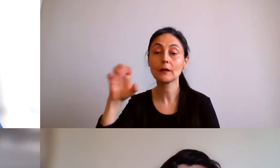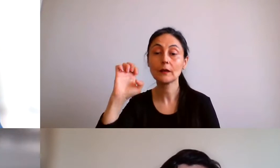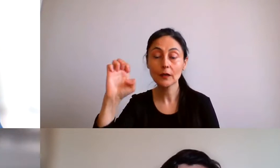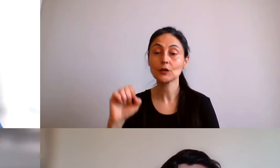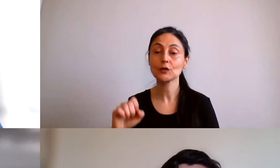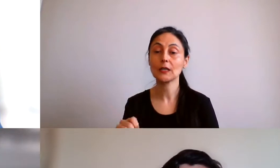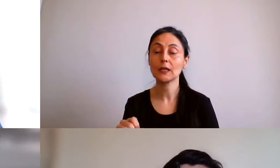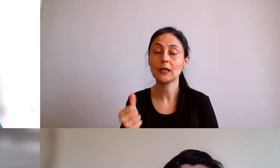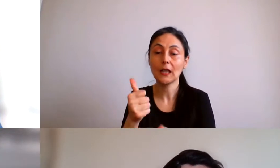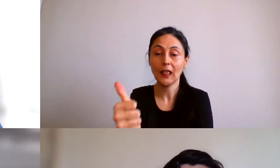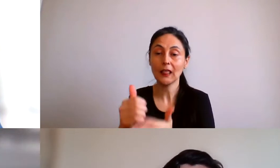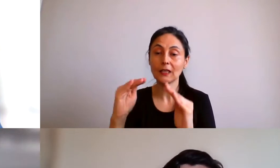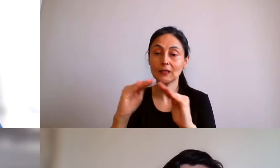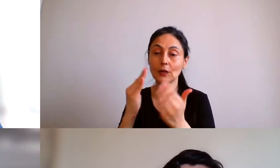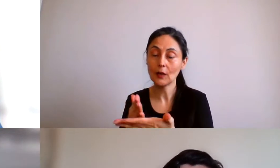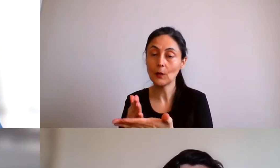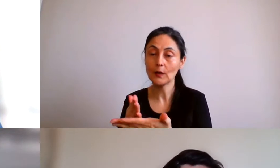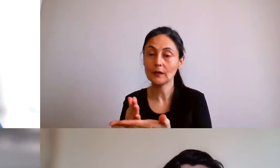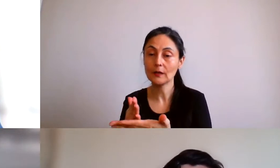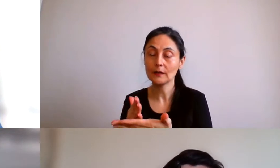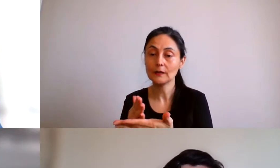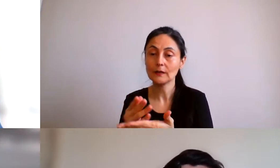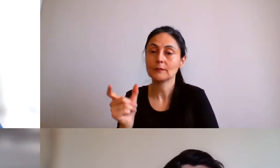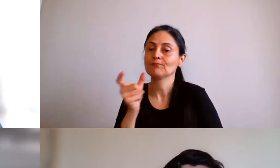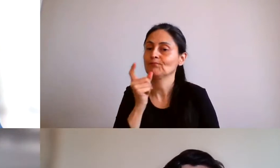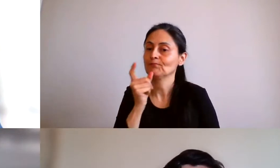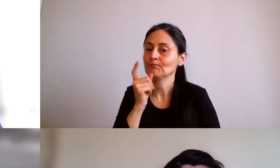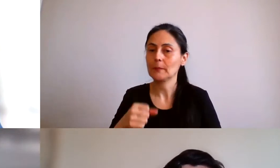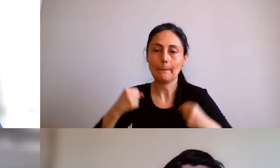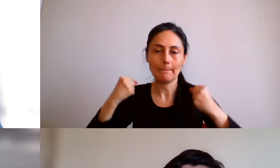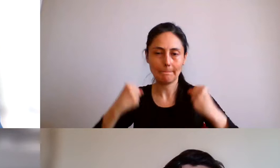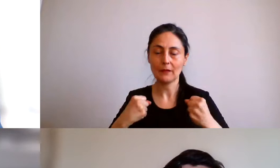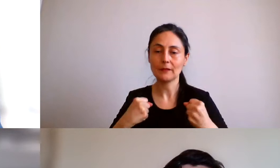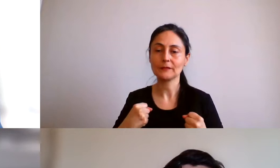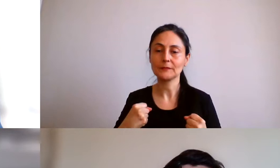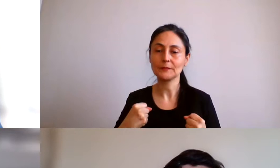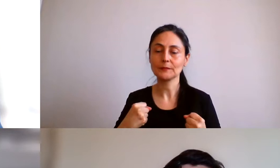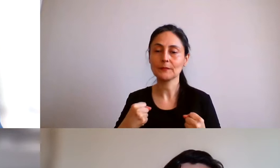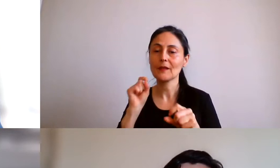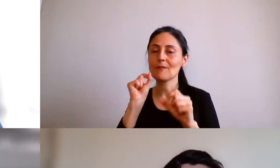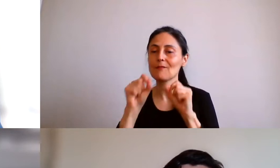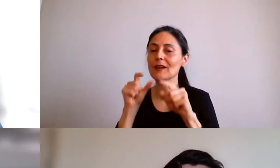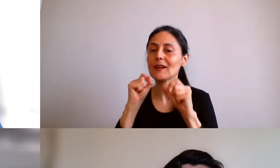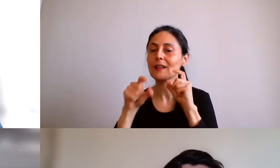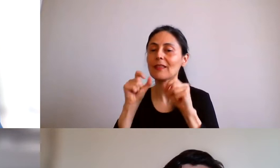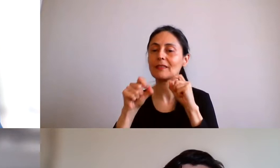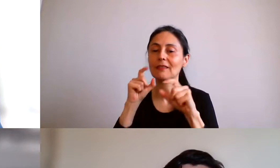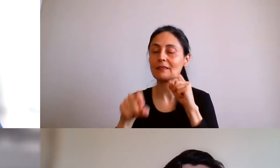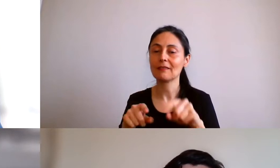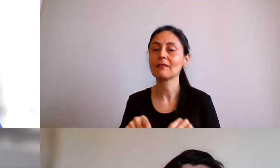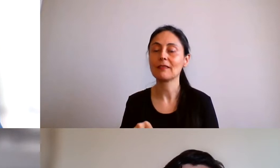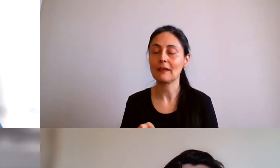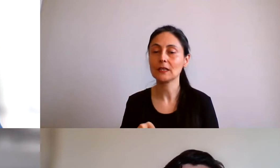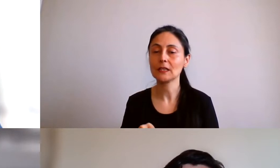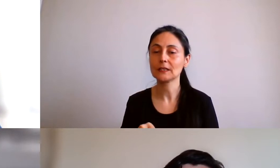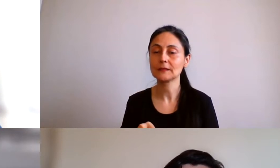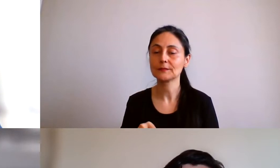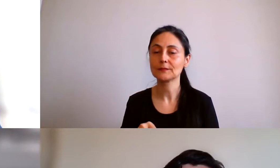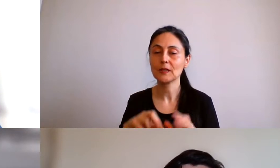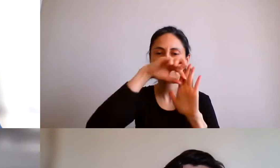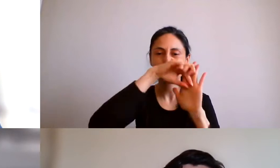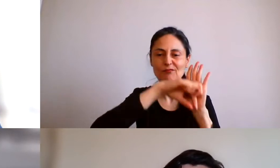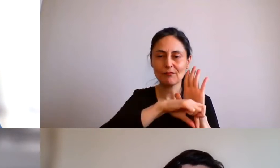escuela, que se tiene que poner las pilas de la ASOTEM para defender este malogrado proyecto de modificación